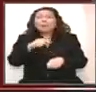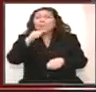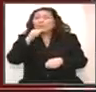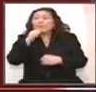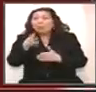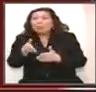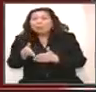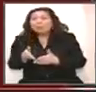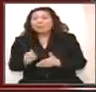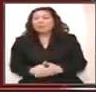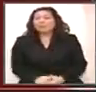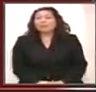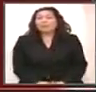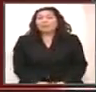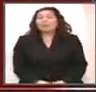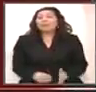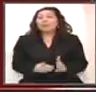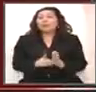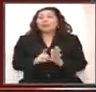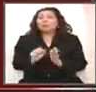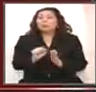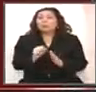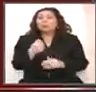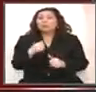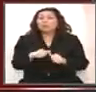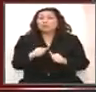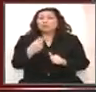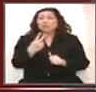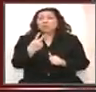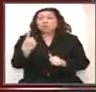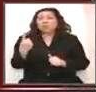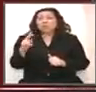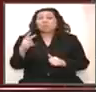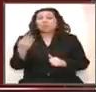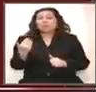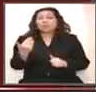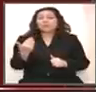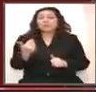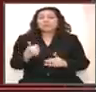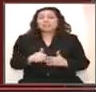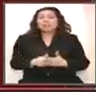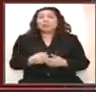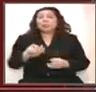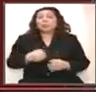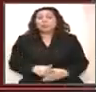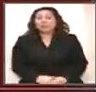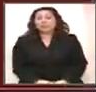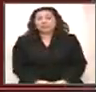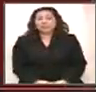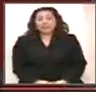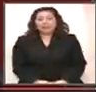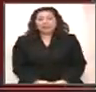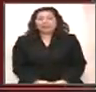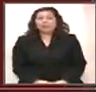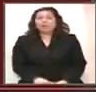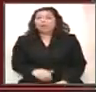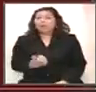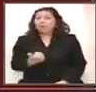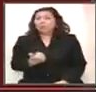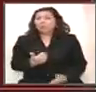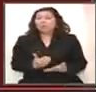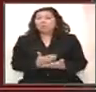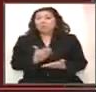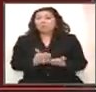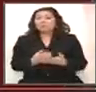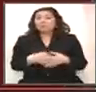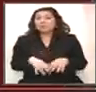y se expresa en el Decreto Supremo número 001-2015 del sector justicia. Otro de los fenómenos